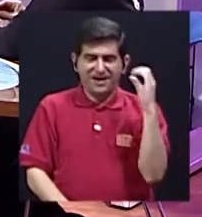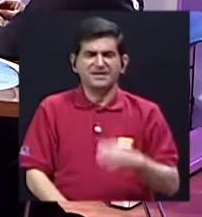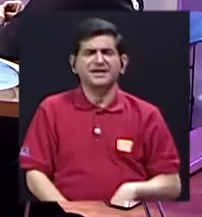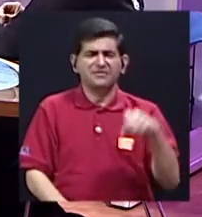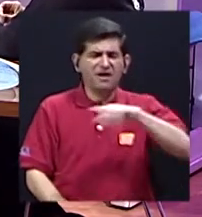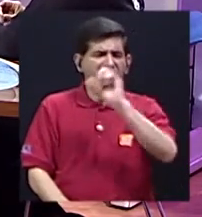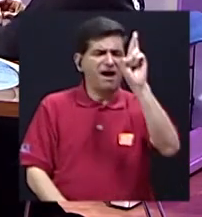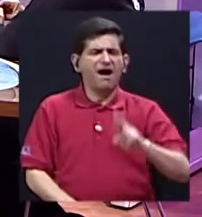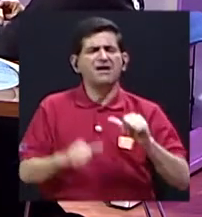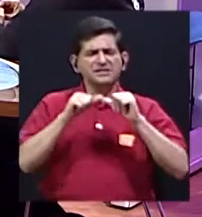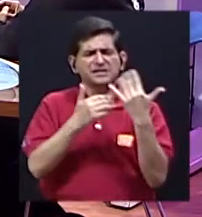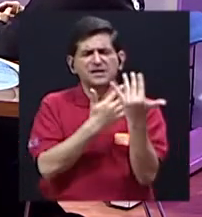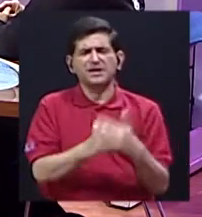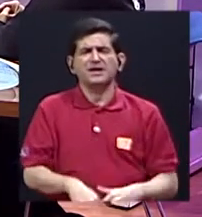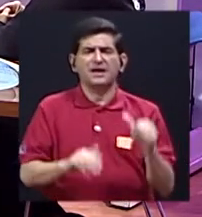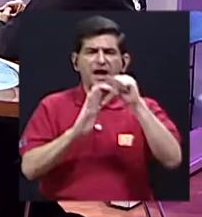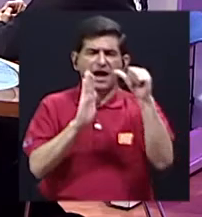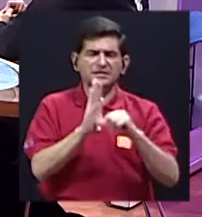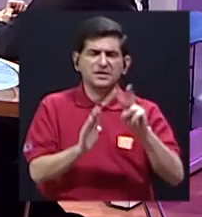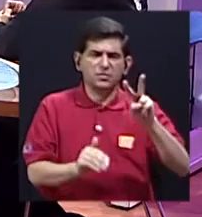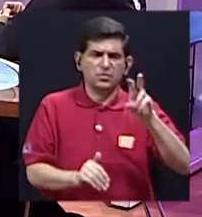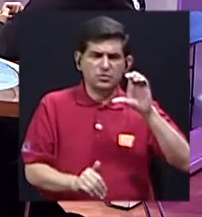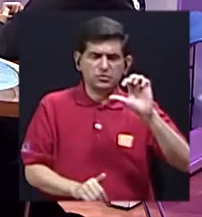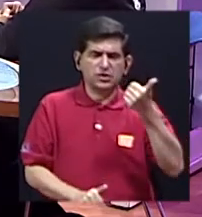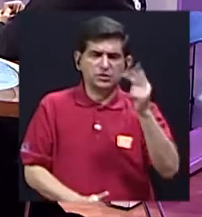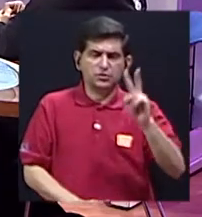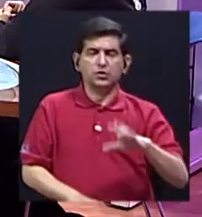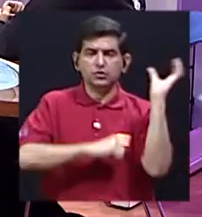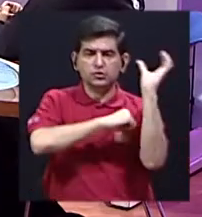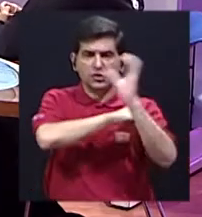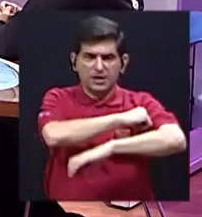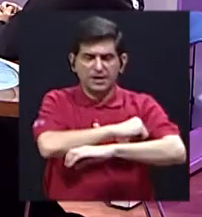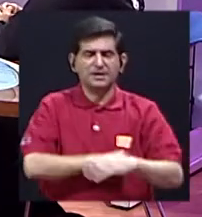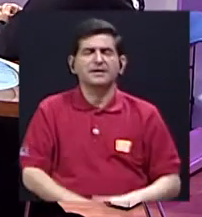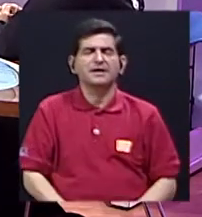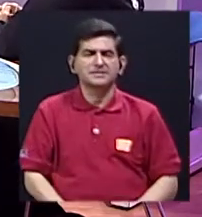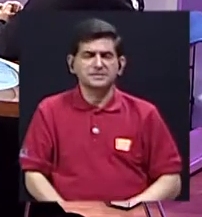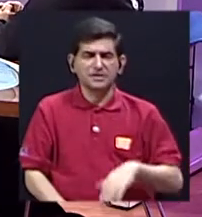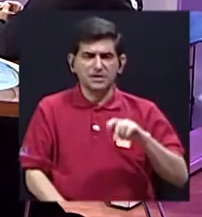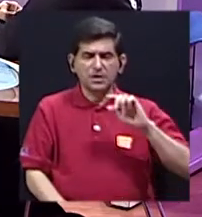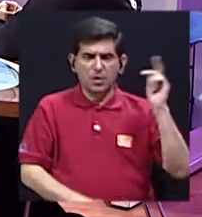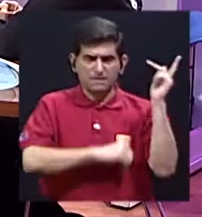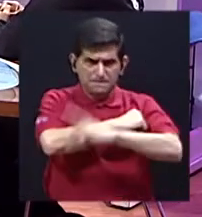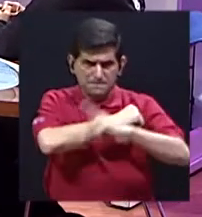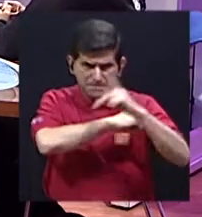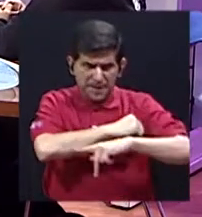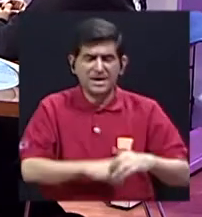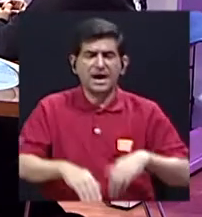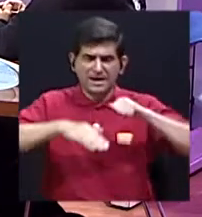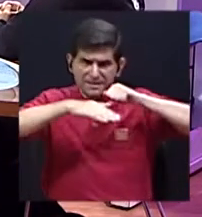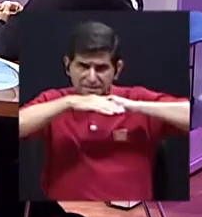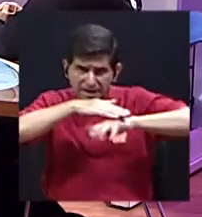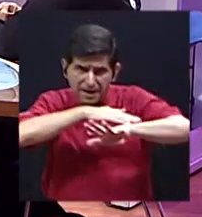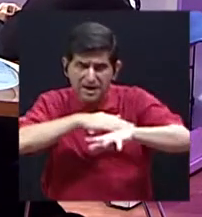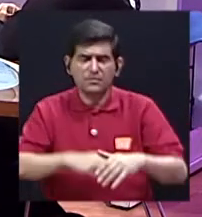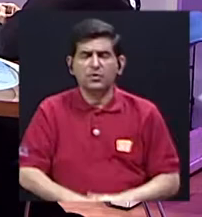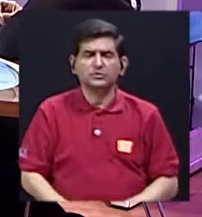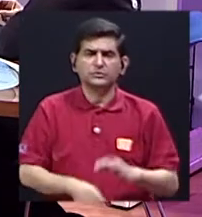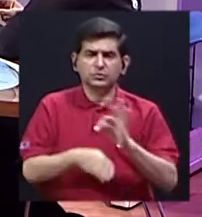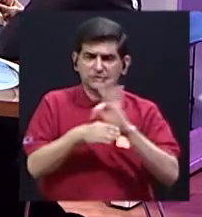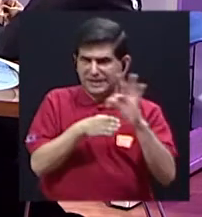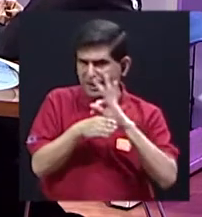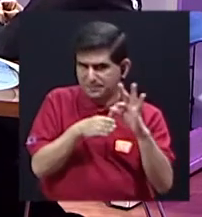esperando que se haga valer el artículo 212 del código penal que despenaliza el aborto bajo la figura del aborto terapeútico